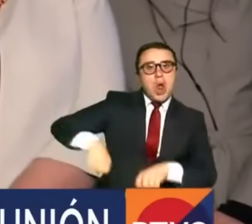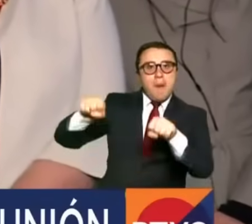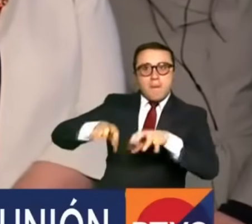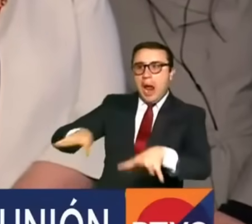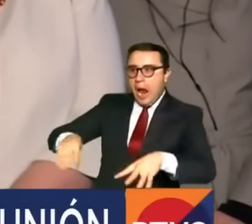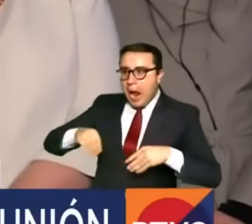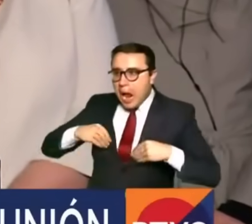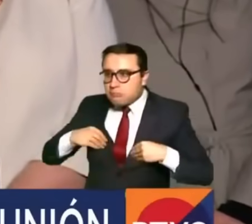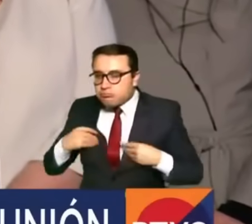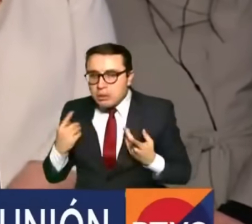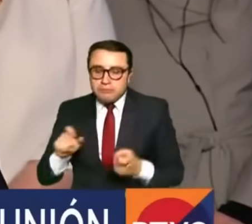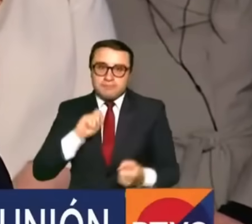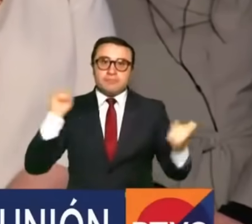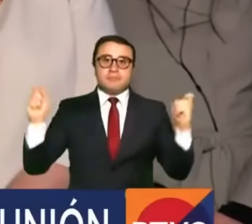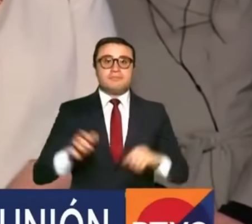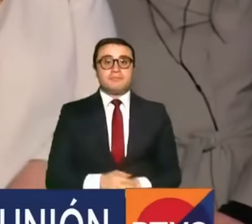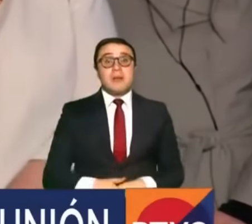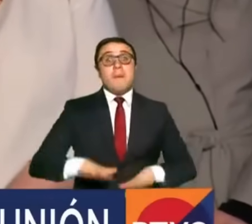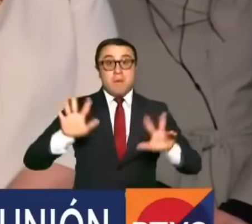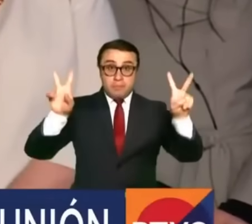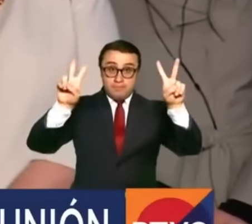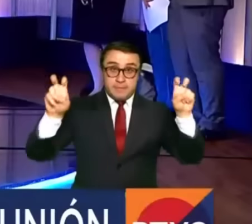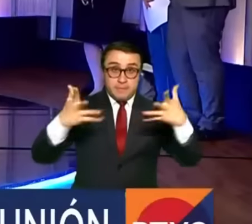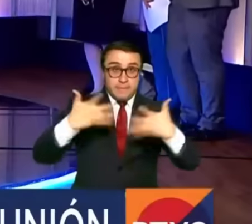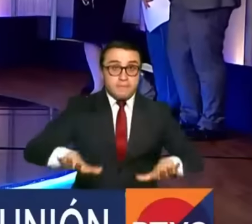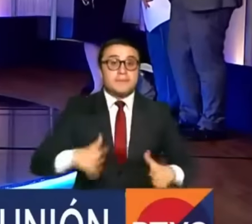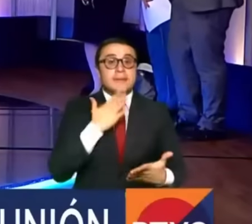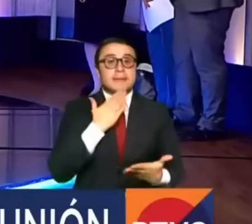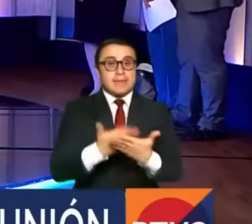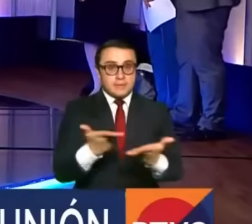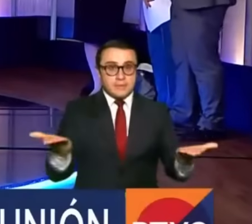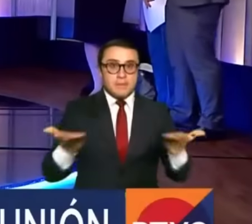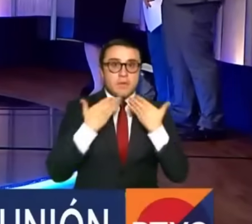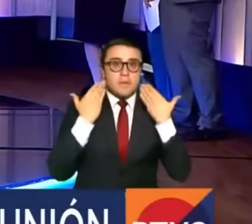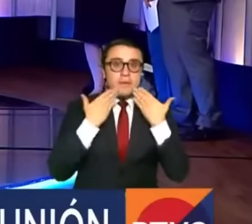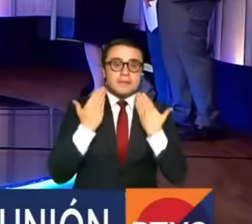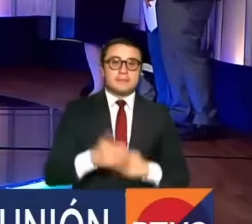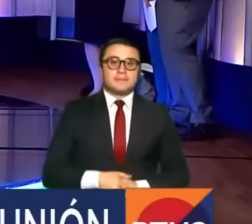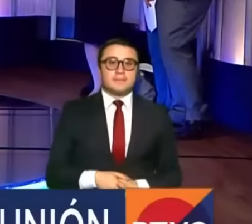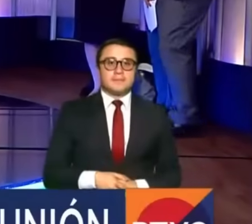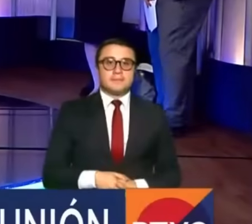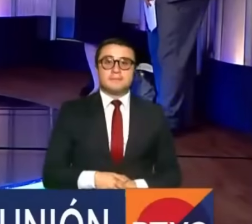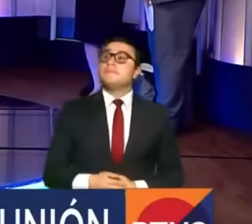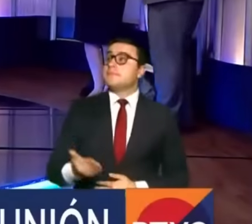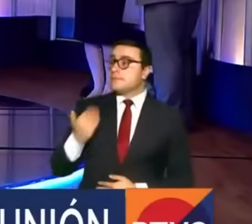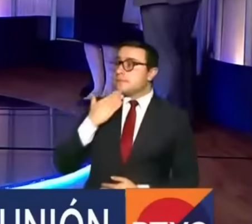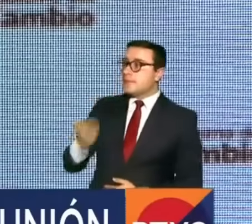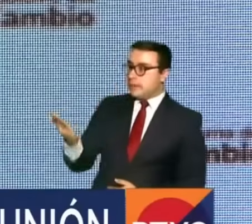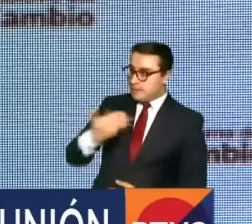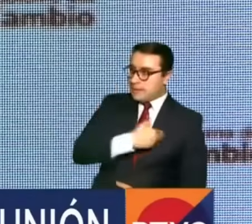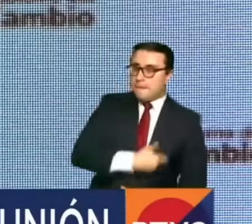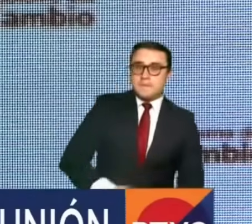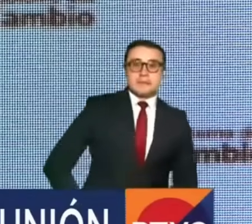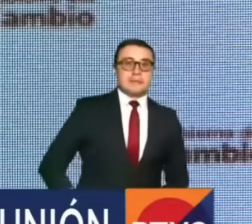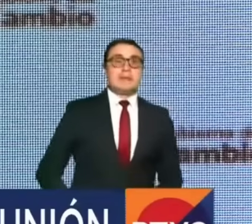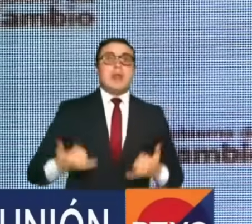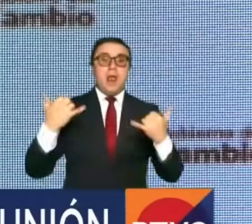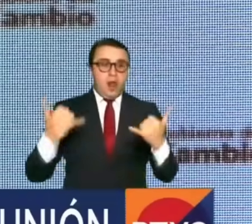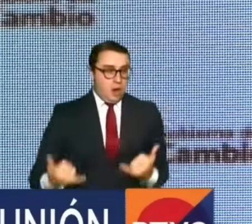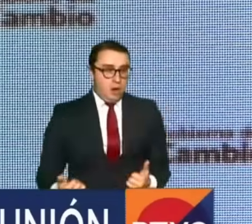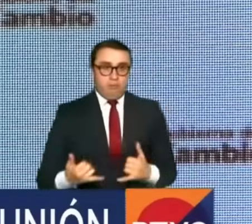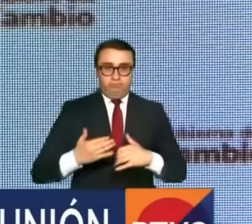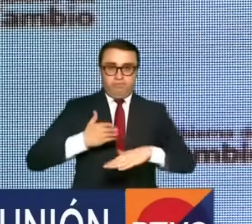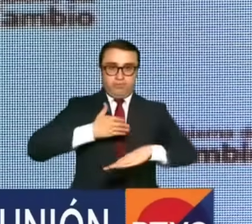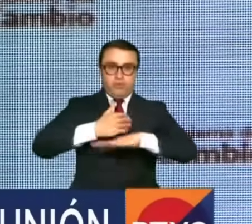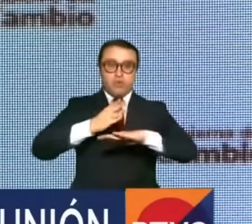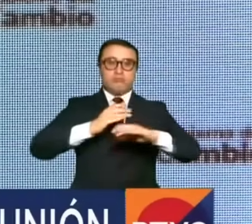armadas. Bueno, dejo ahí. Gracias, muy amables. Muchísimas gracias, señor presidente. De esta manera damos por terminada